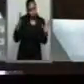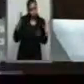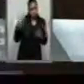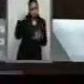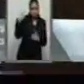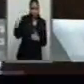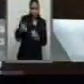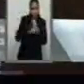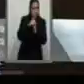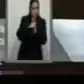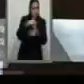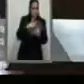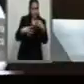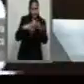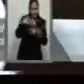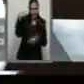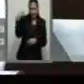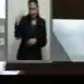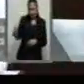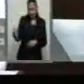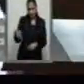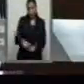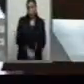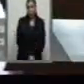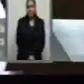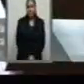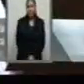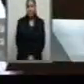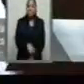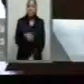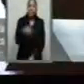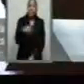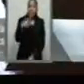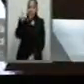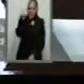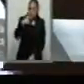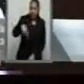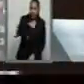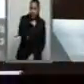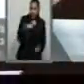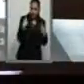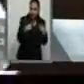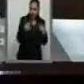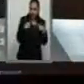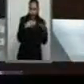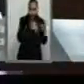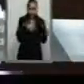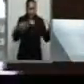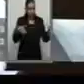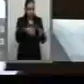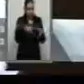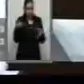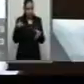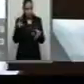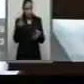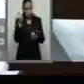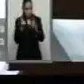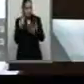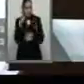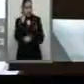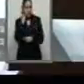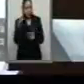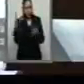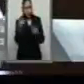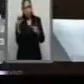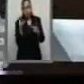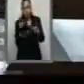Compañeros legisladores, hoy vengo a esta tribuna para expresar mi preocupación respecto a esa negativa por parte de algunos diputados